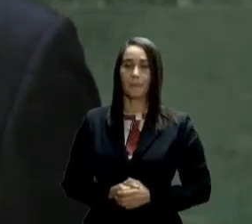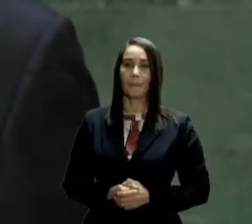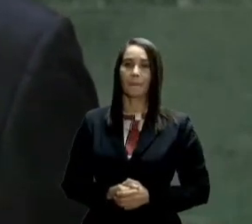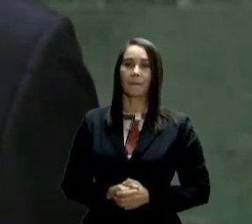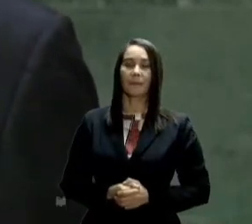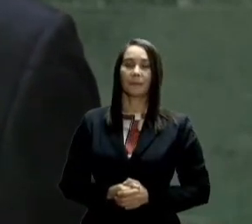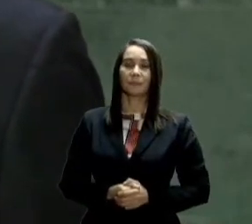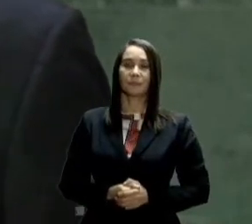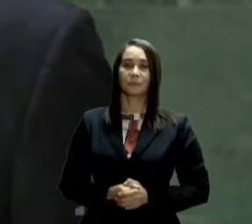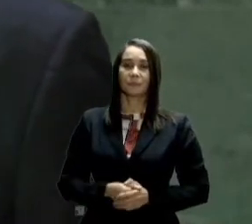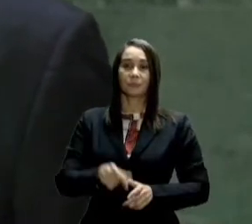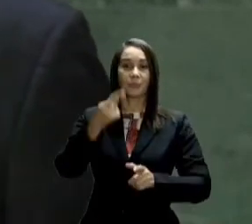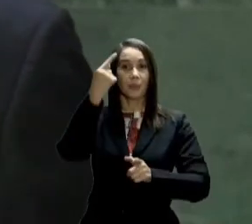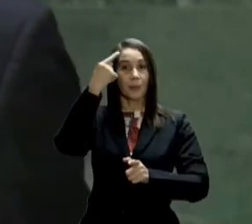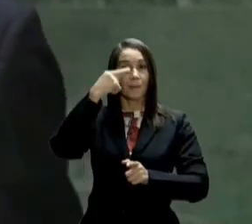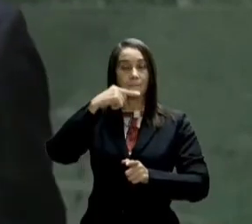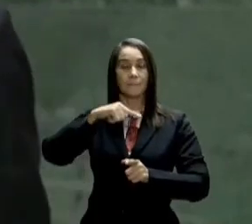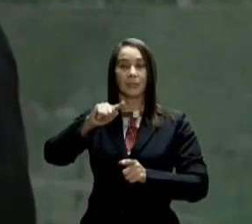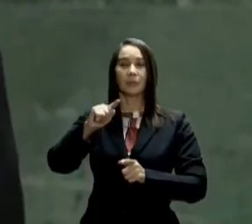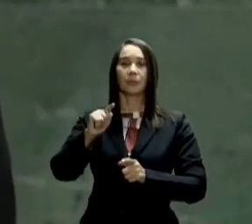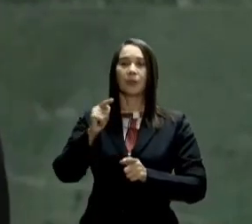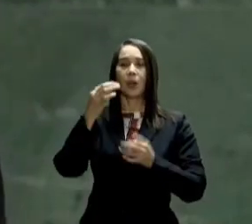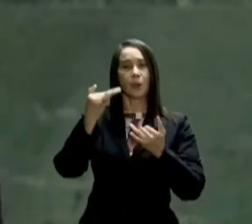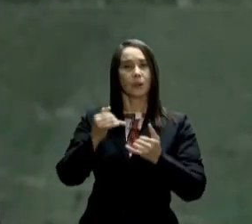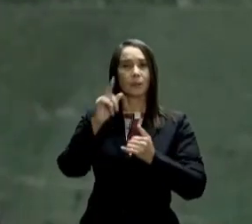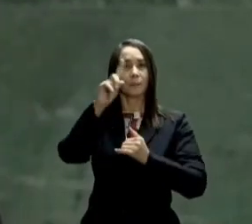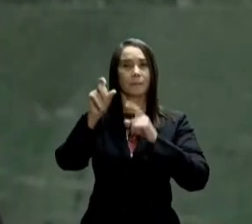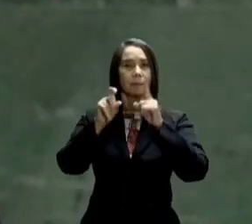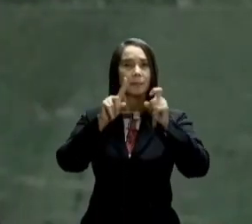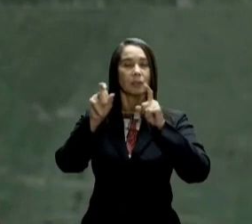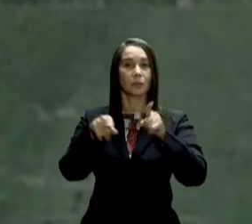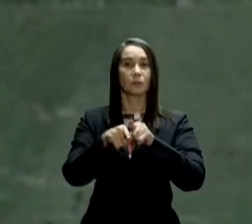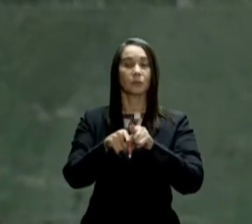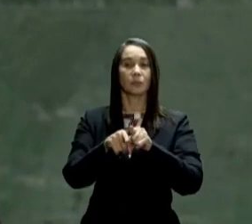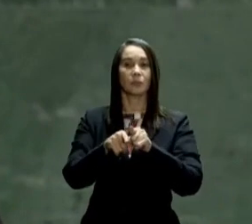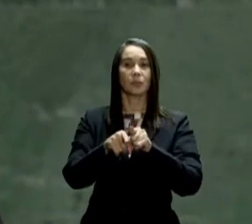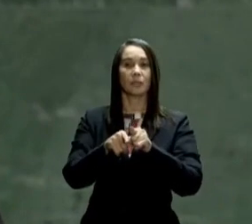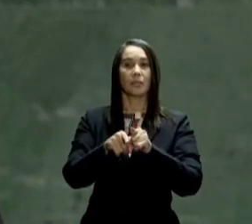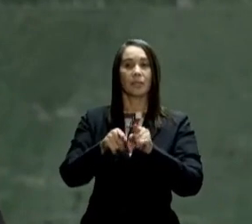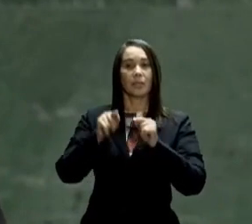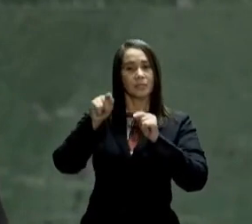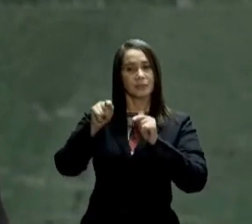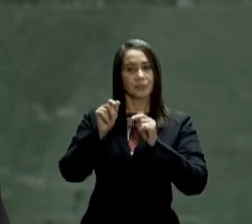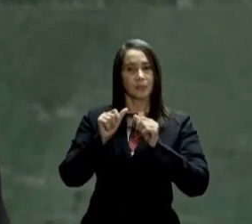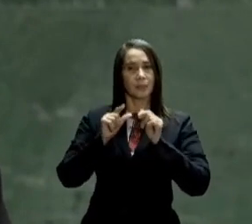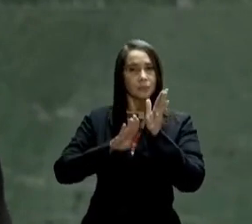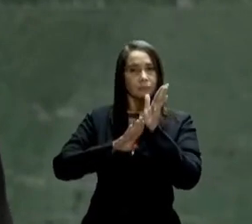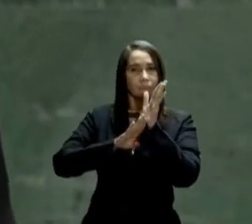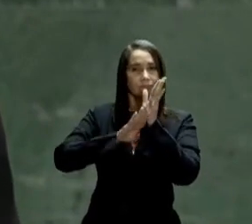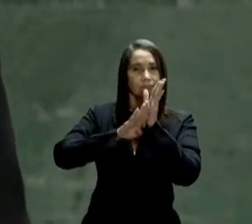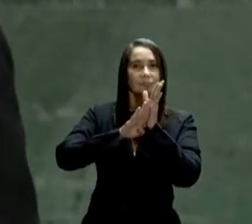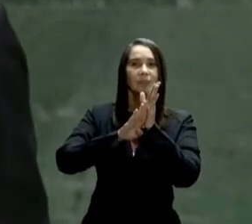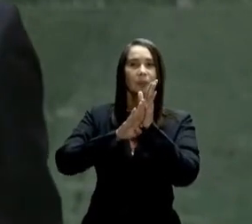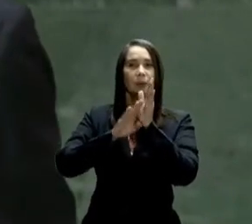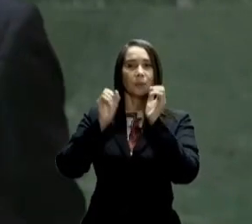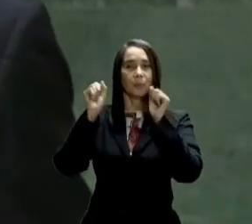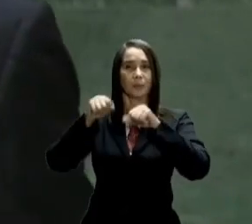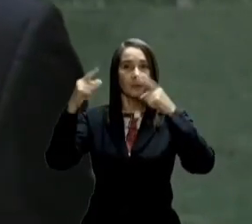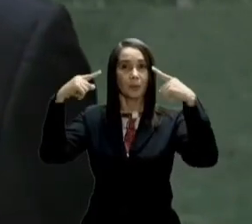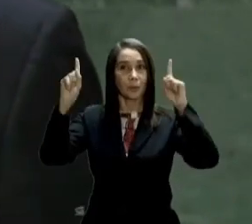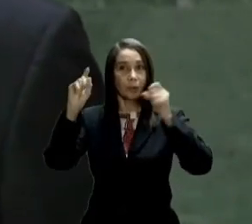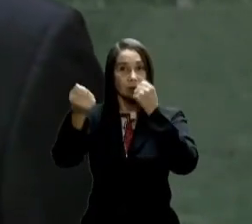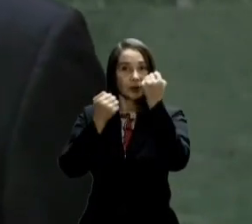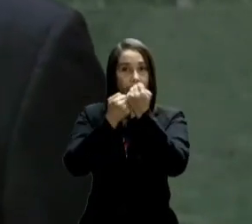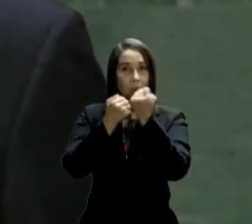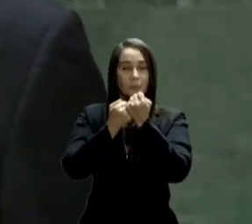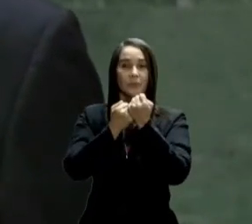Sin embargo, es legítimo preguntarnos, ¿estamos realmente encaminados a lograrlo? Las diversas